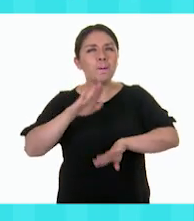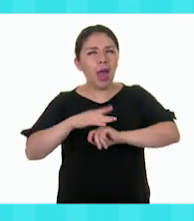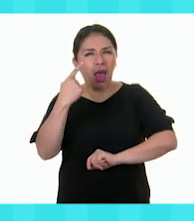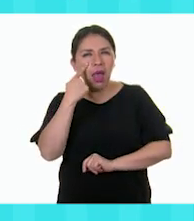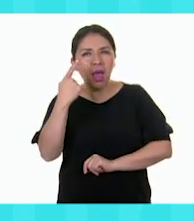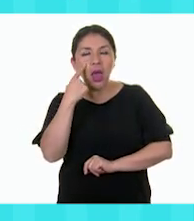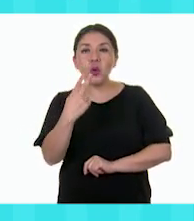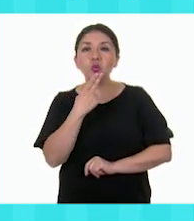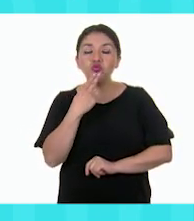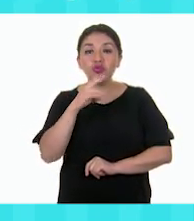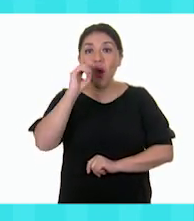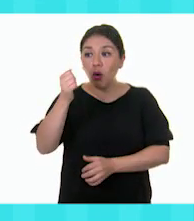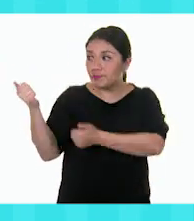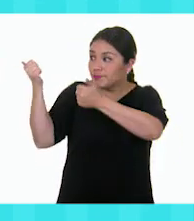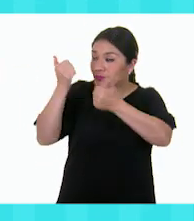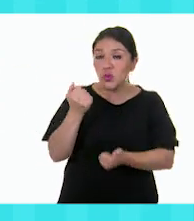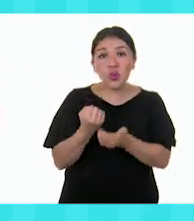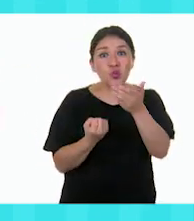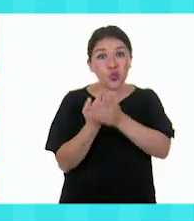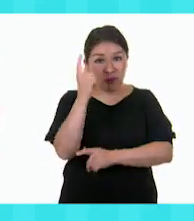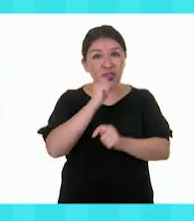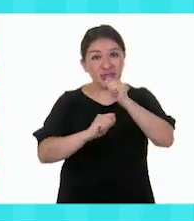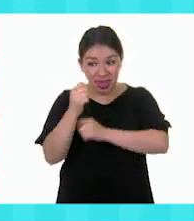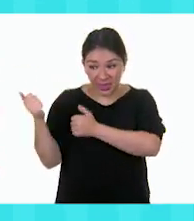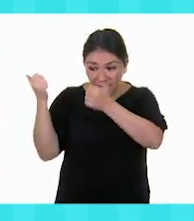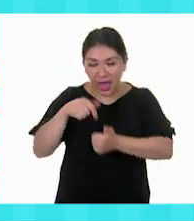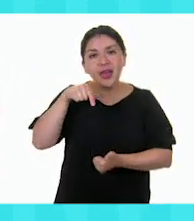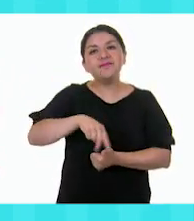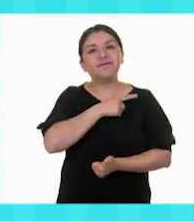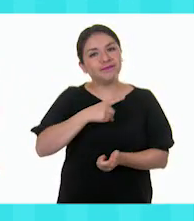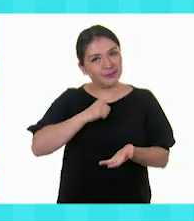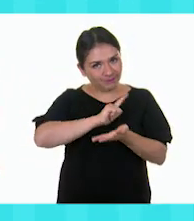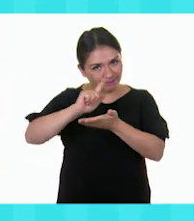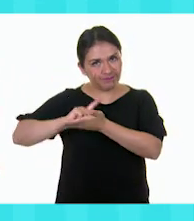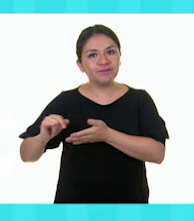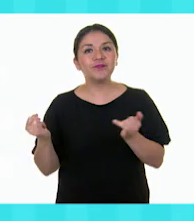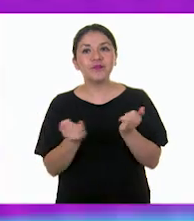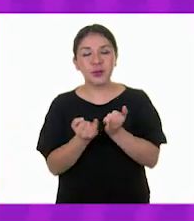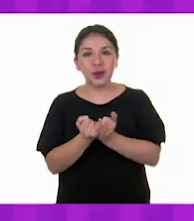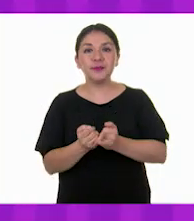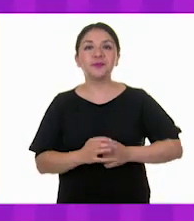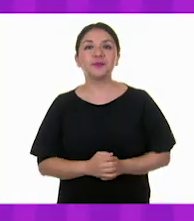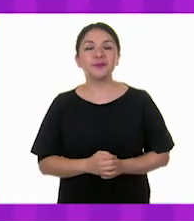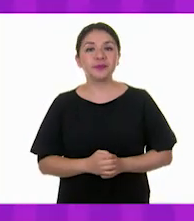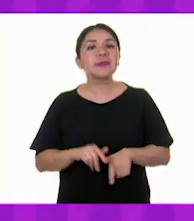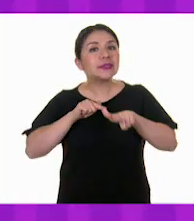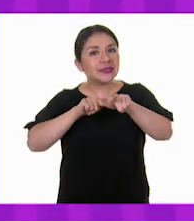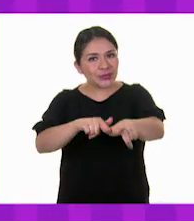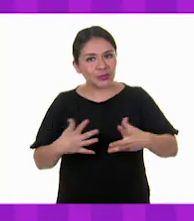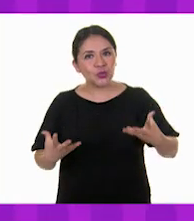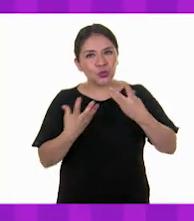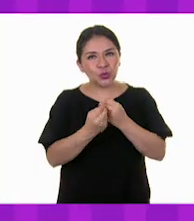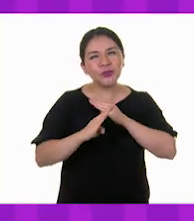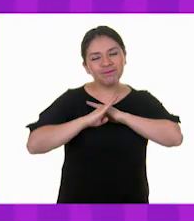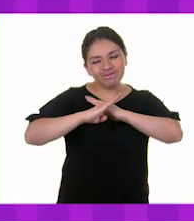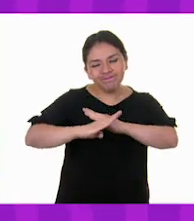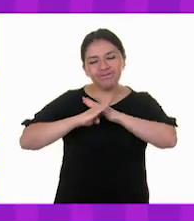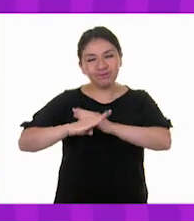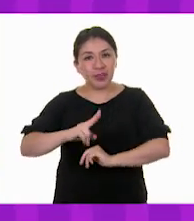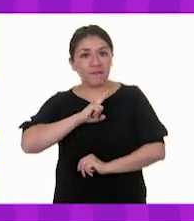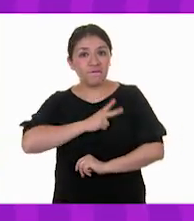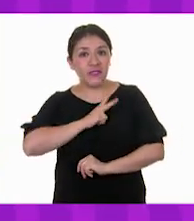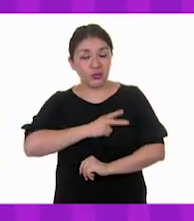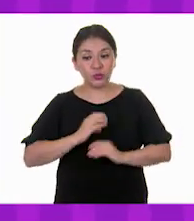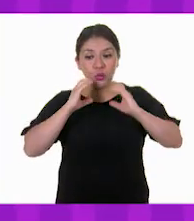más utilizas. También las cosas que compres en la tienda o en el supermercado. Sigamos luchando juntos contra este